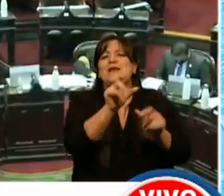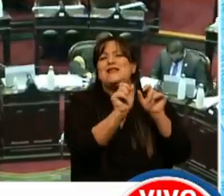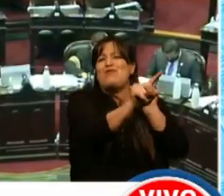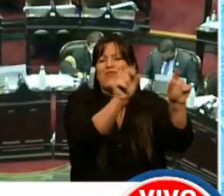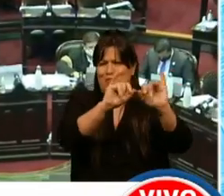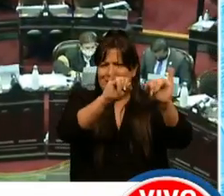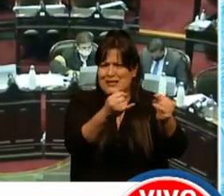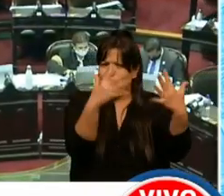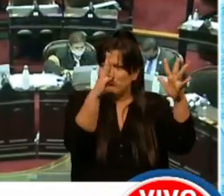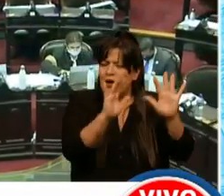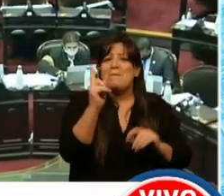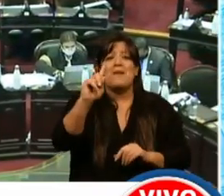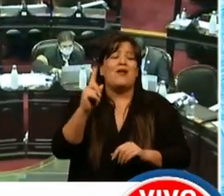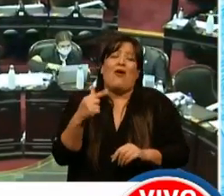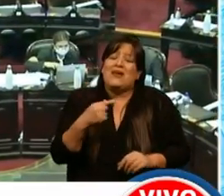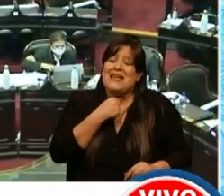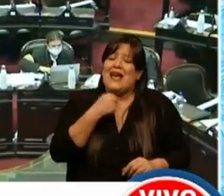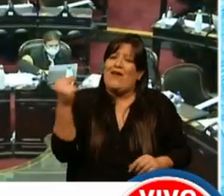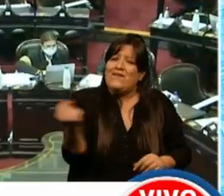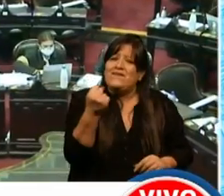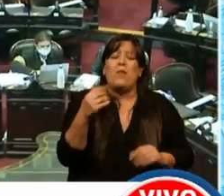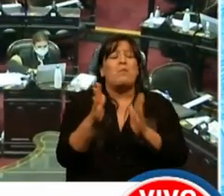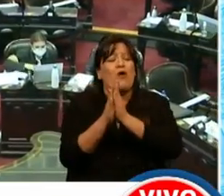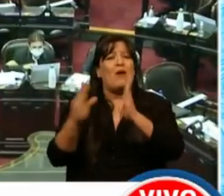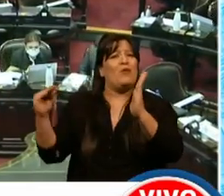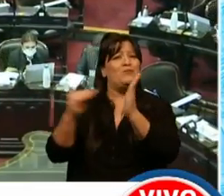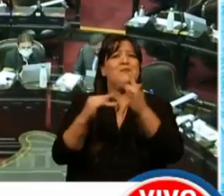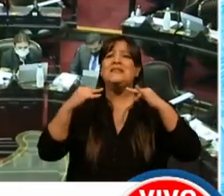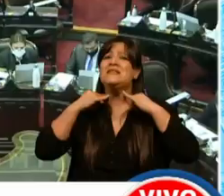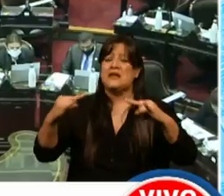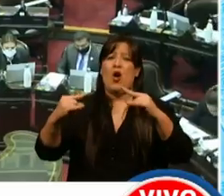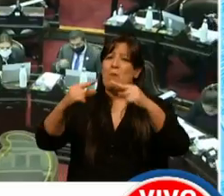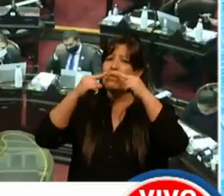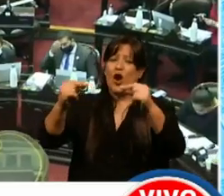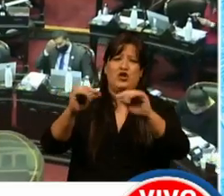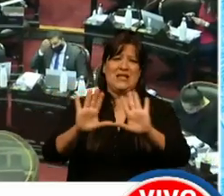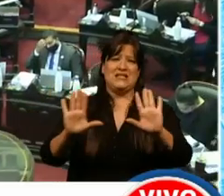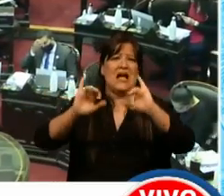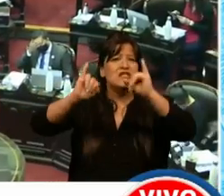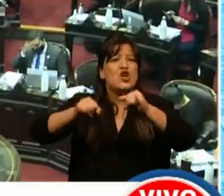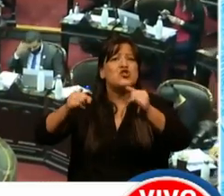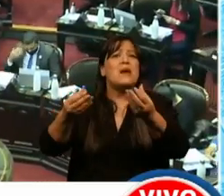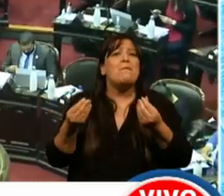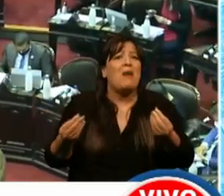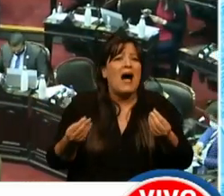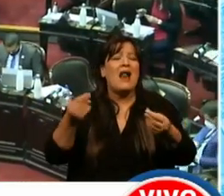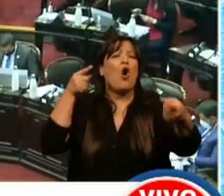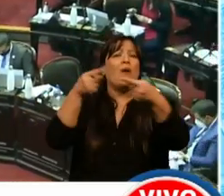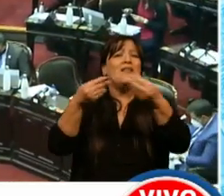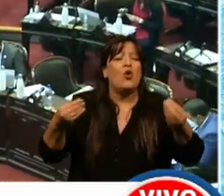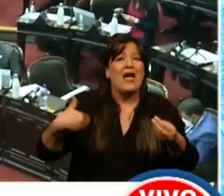espero deseo que quede registrado como un grito de protesta para que la argentina